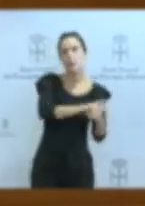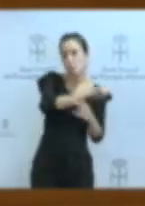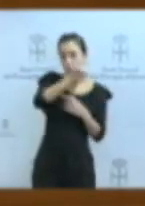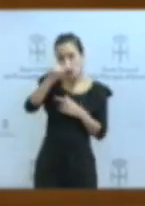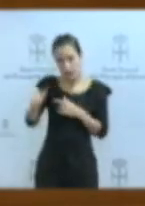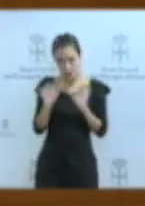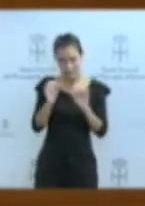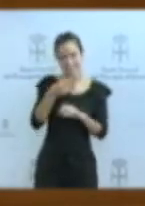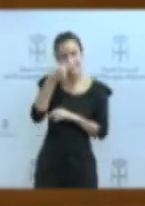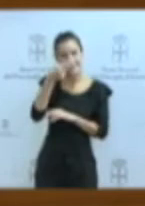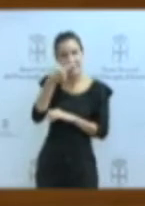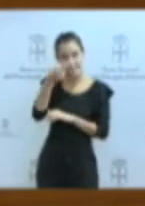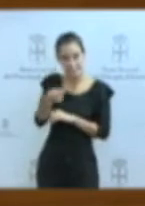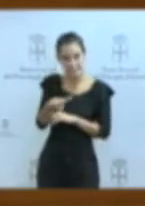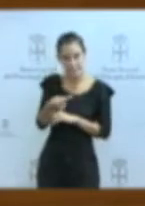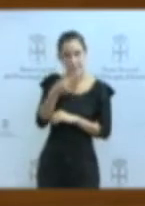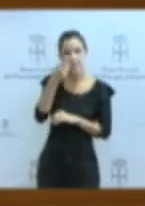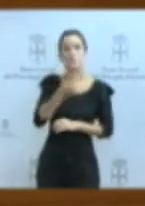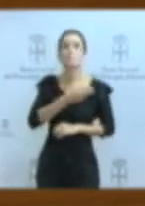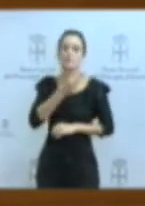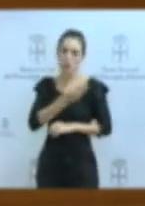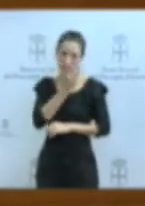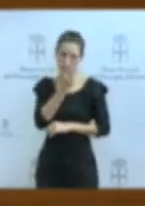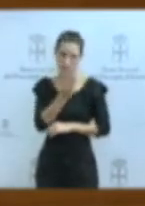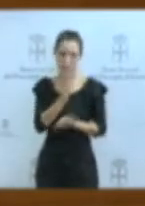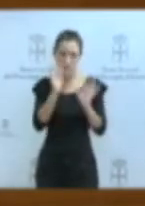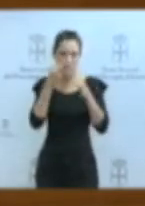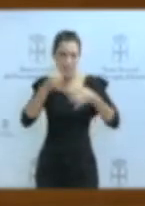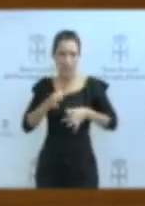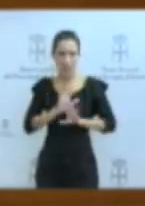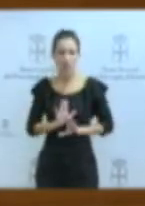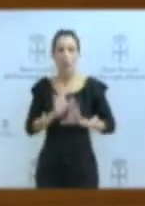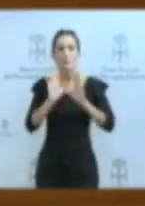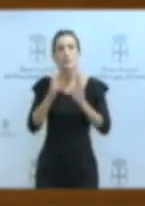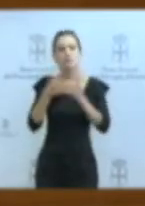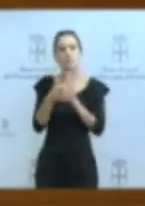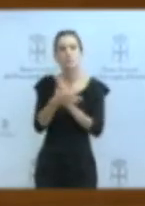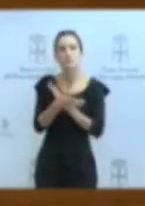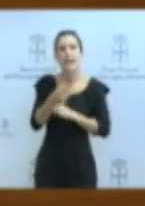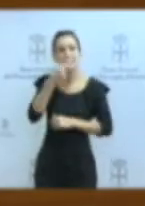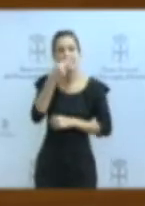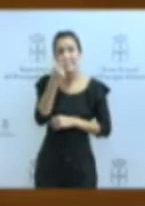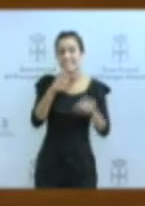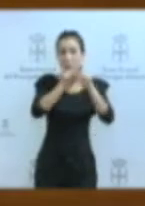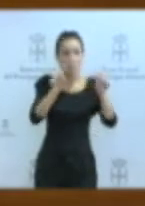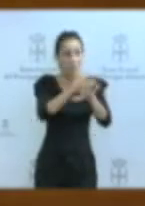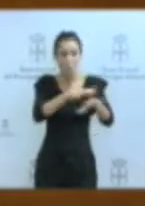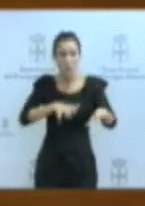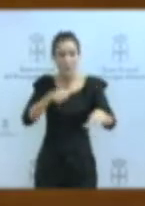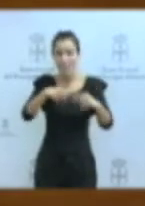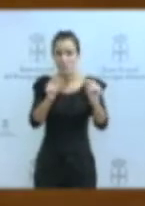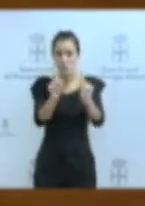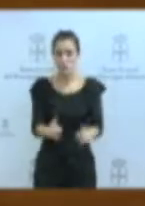patronal. Pero le digo que no es el interés de la mayoría de los empresarios y empresarias en Asturias, señor Pola. No, tampoco